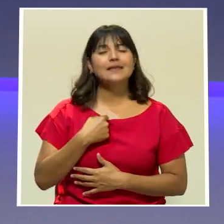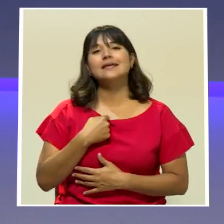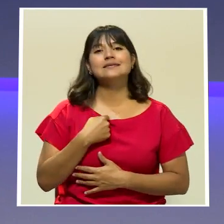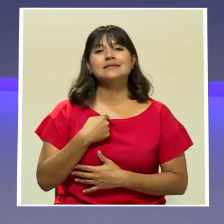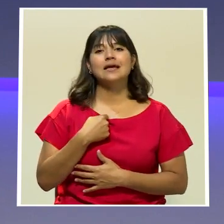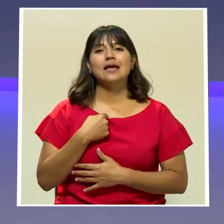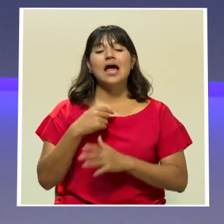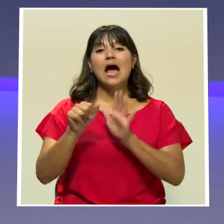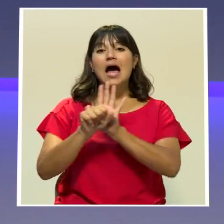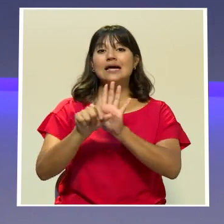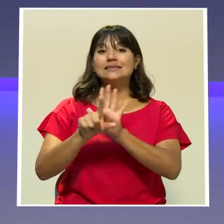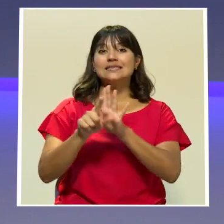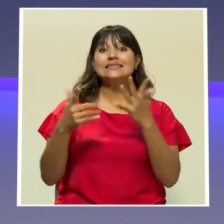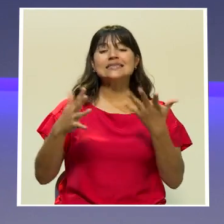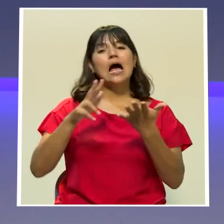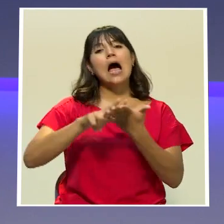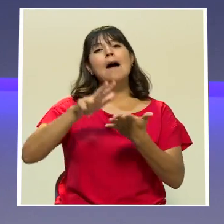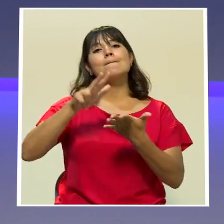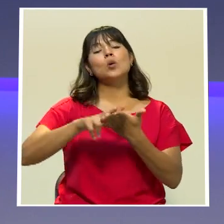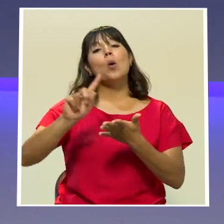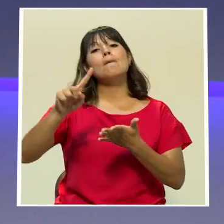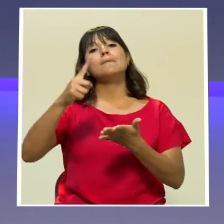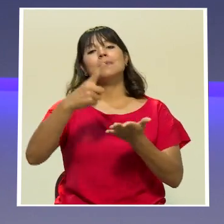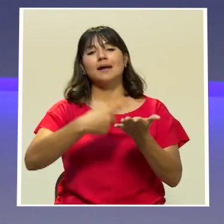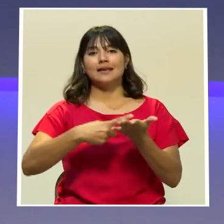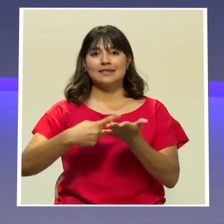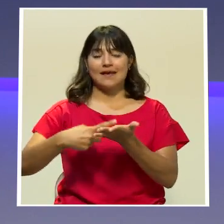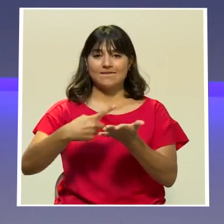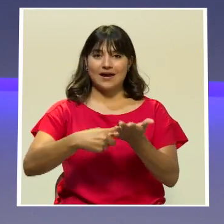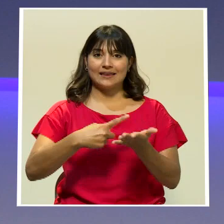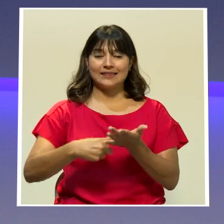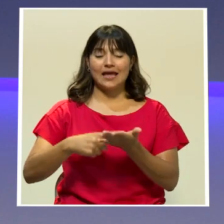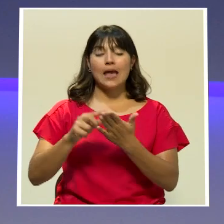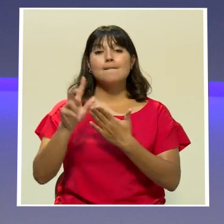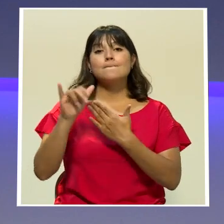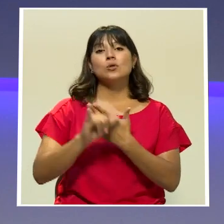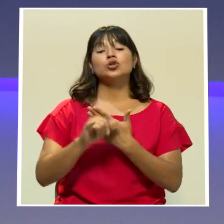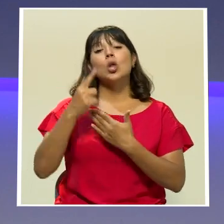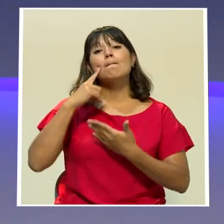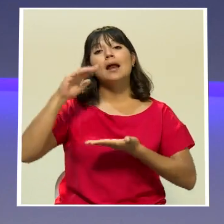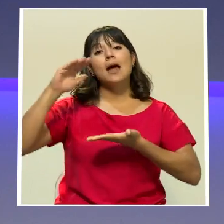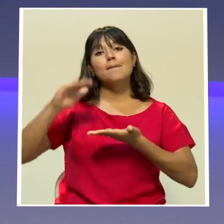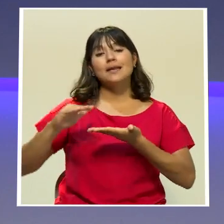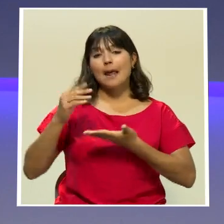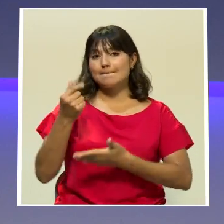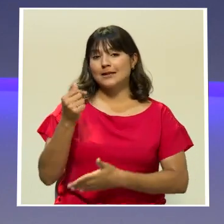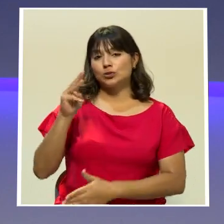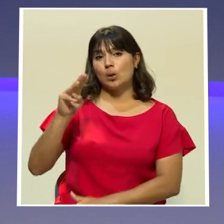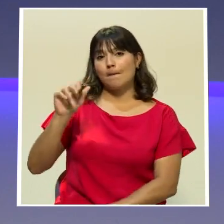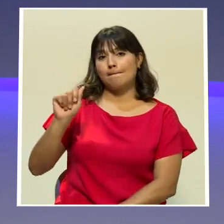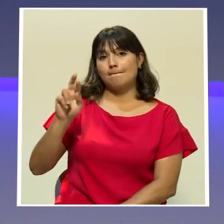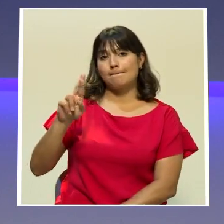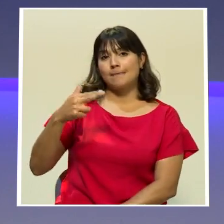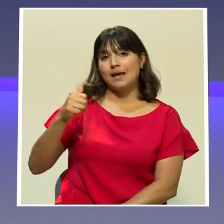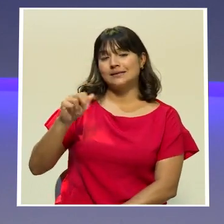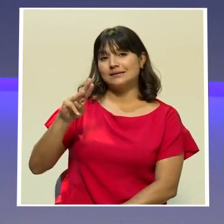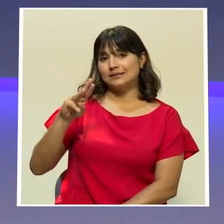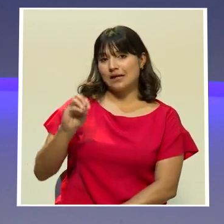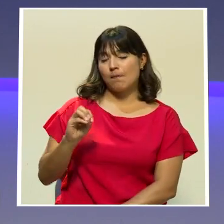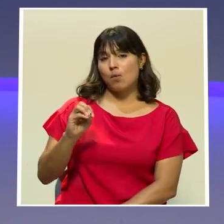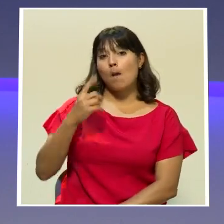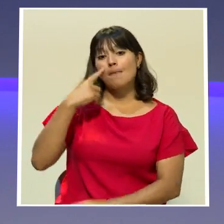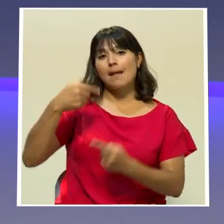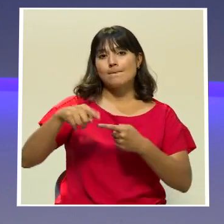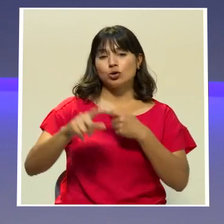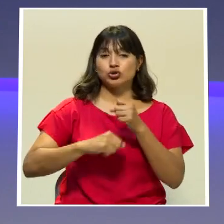el Congreso acaba de aprobar en primer debate el proyecto para rebajar el monto del marchamo del